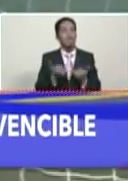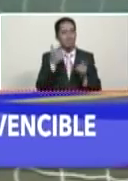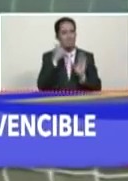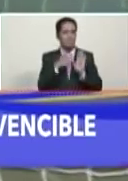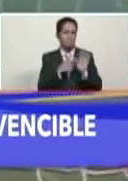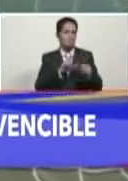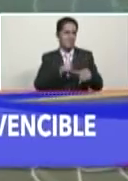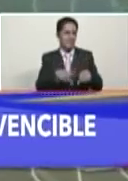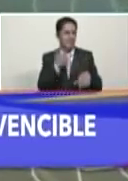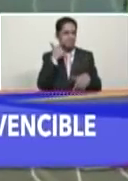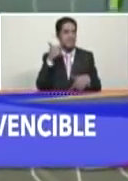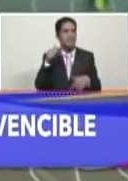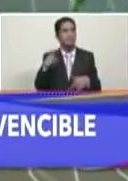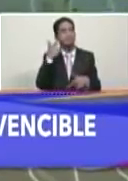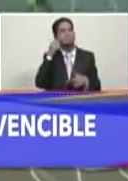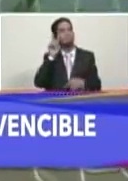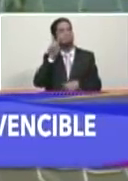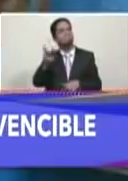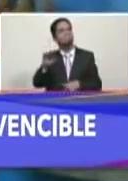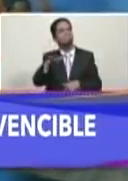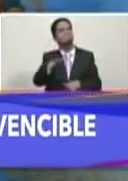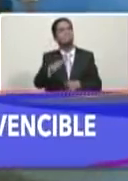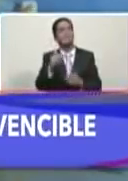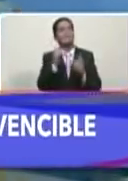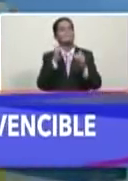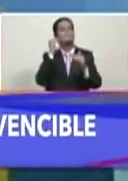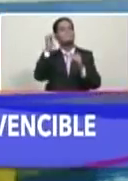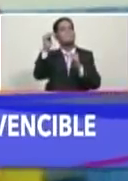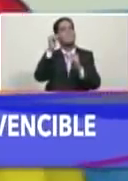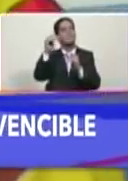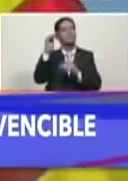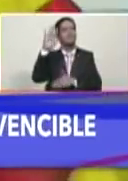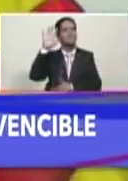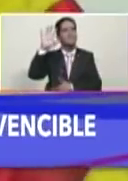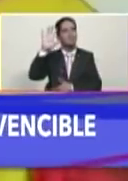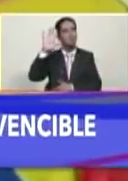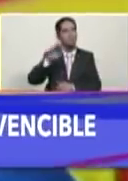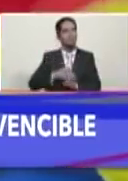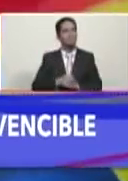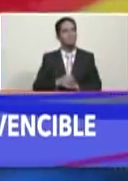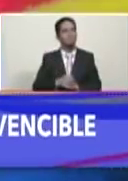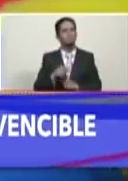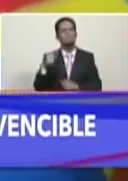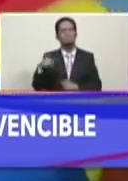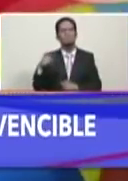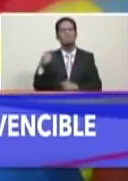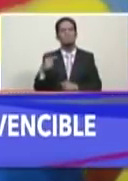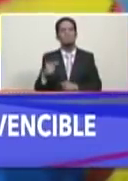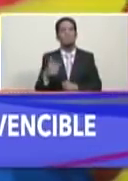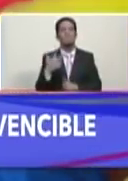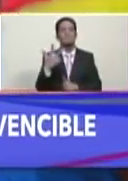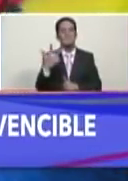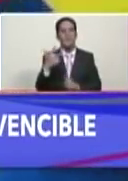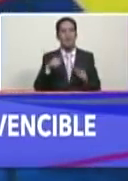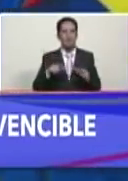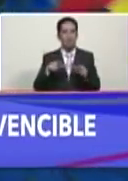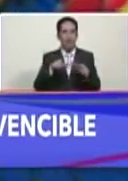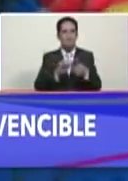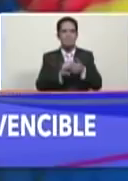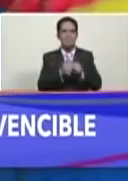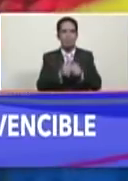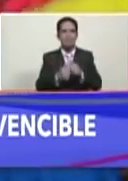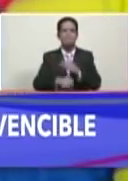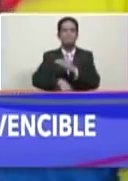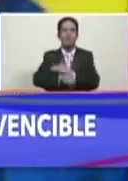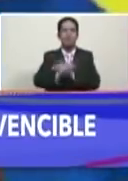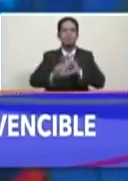pero ahí usted está viendo el piso 5, un piso donde tenemos 3 disciplinas deportivas de suma importancia como